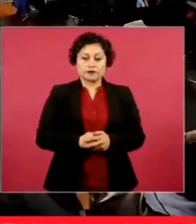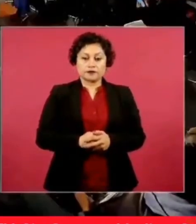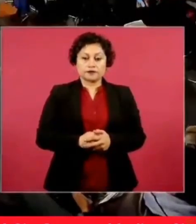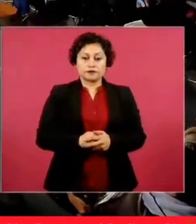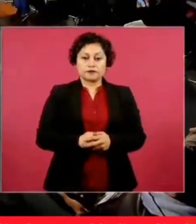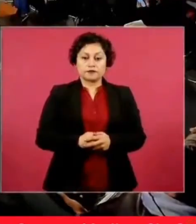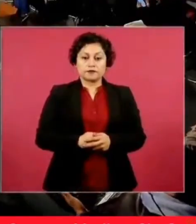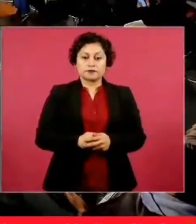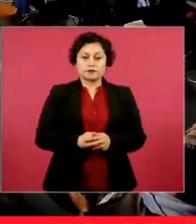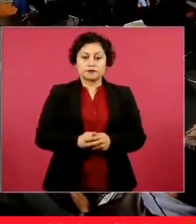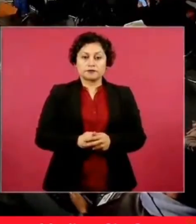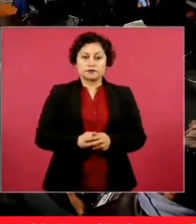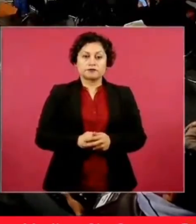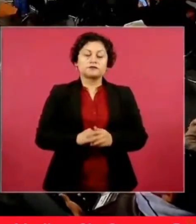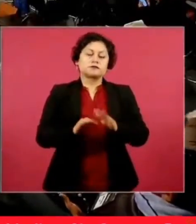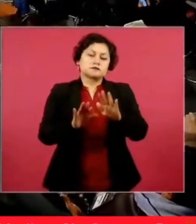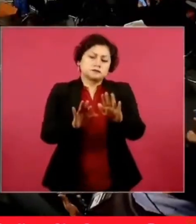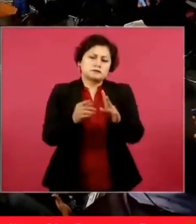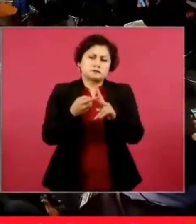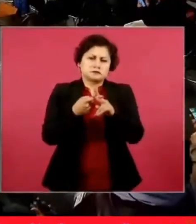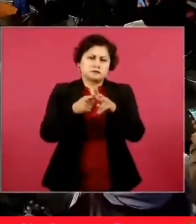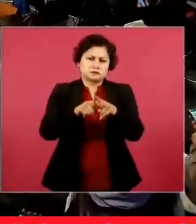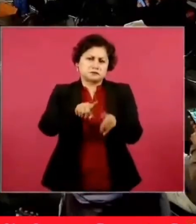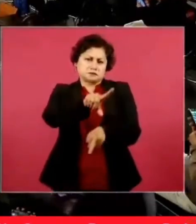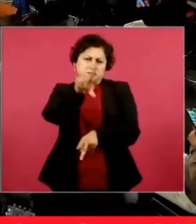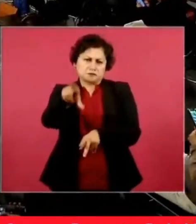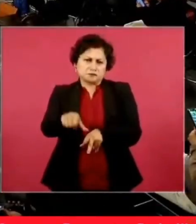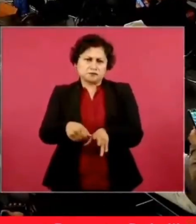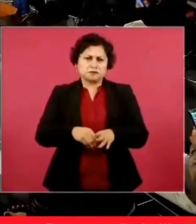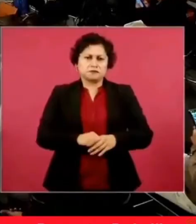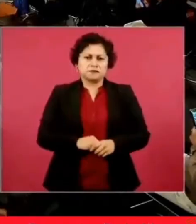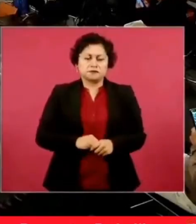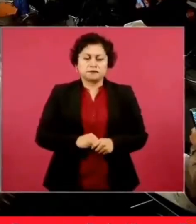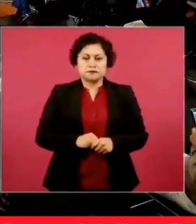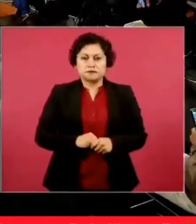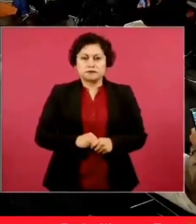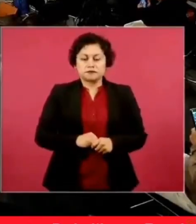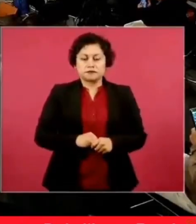O empieza y ahorita lo vemos. Ahí está, 16.90.